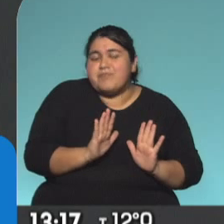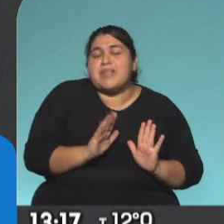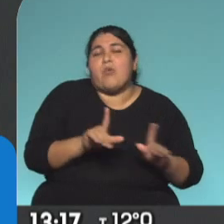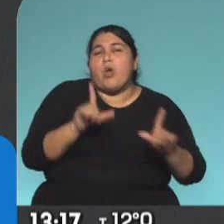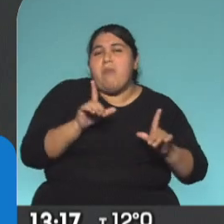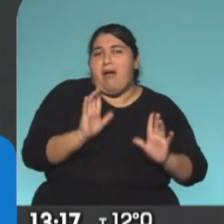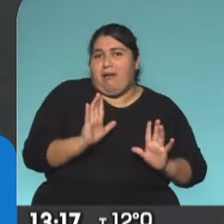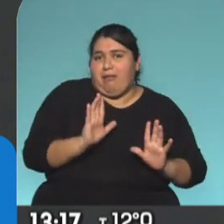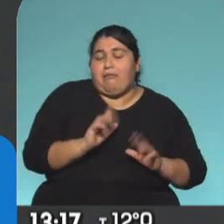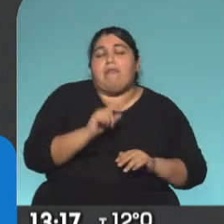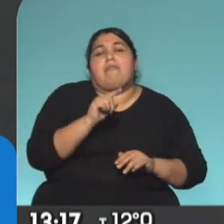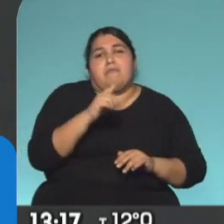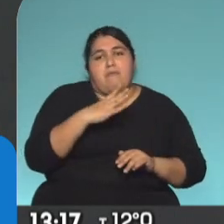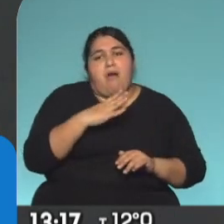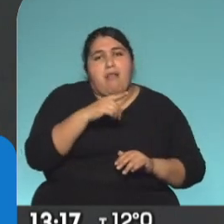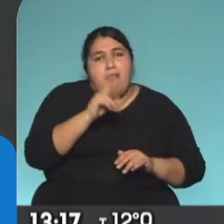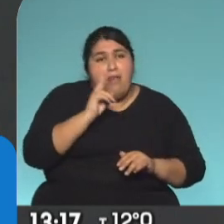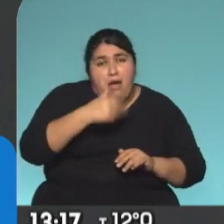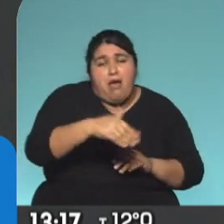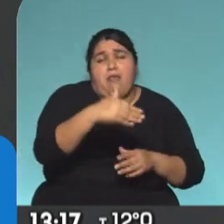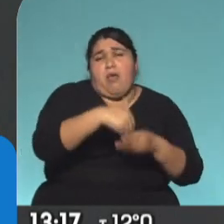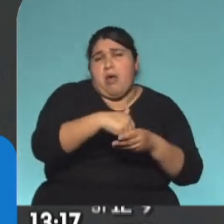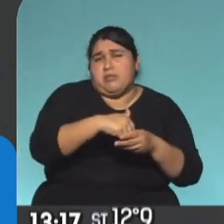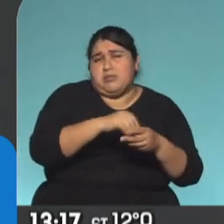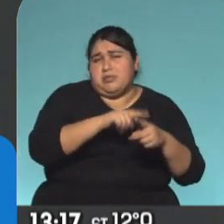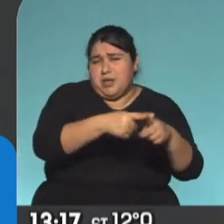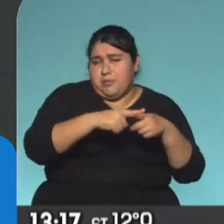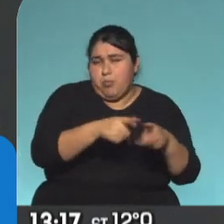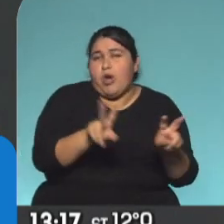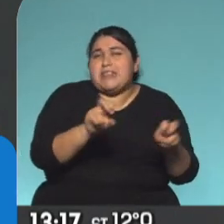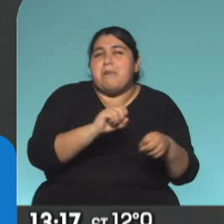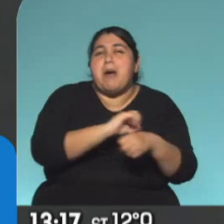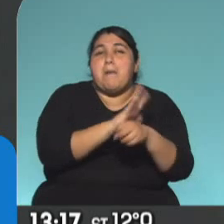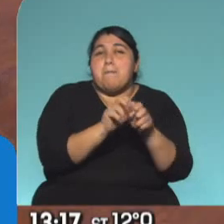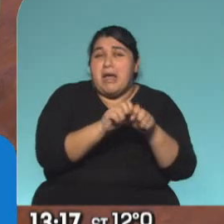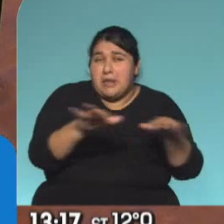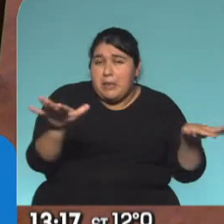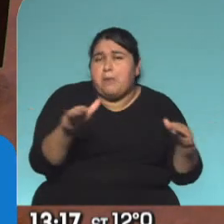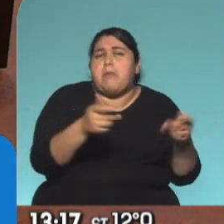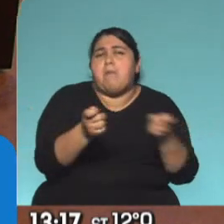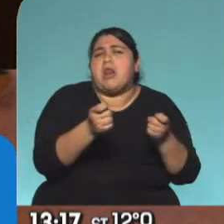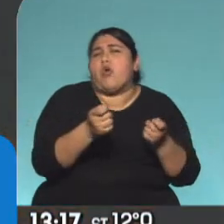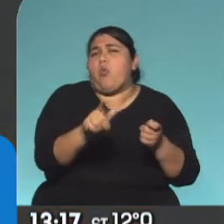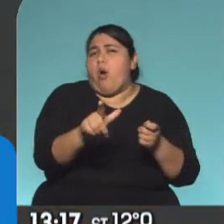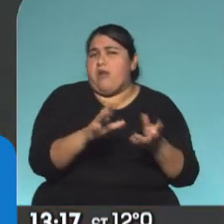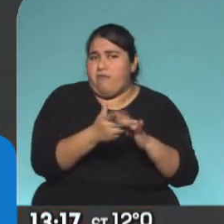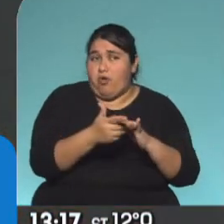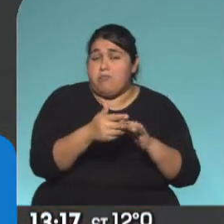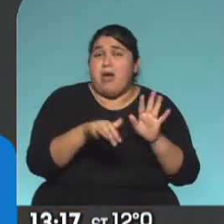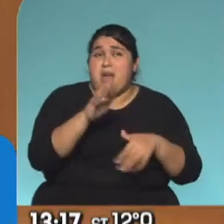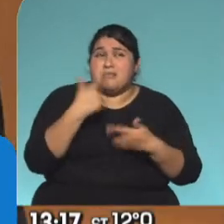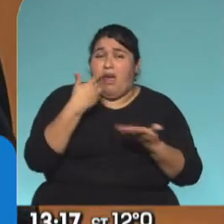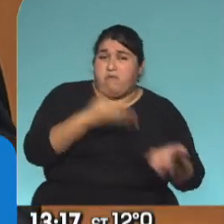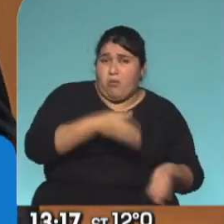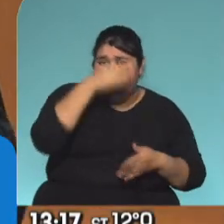de que va a tomar centralidad en el debate político lo que es el tema de la pandemia y el coronavirus, algo que no creo que favorezca Sí, a